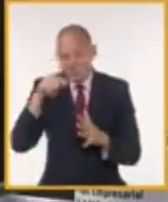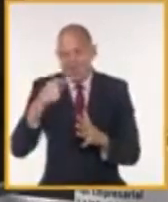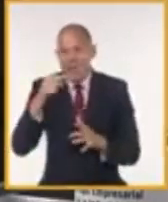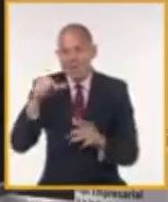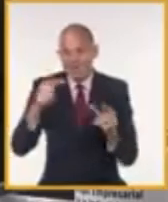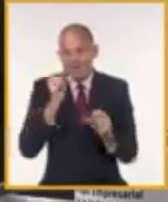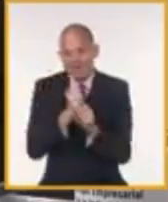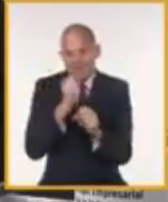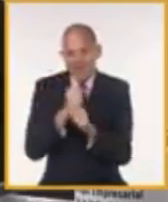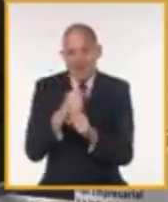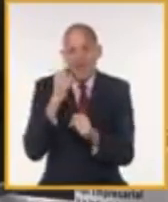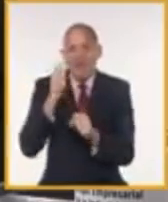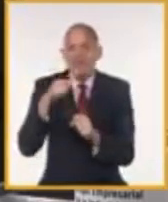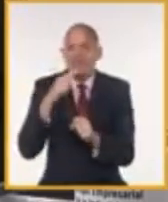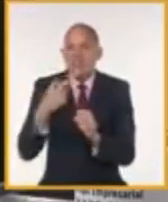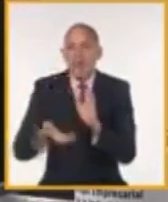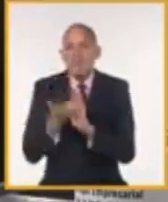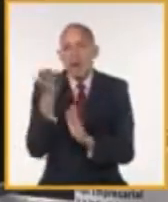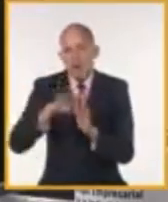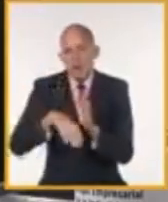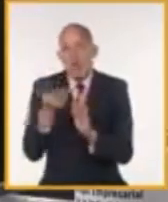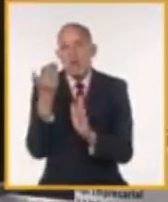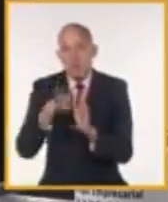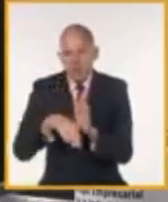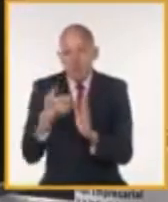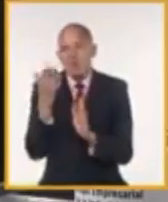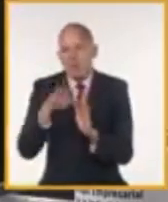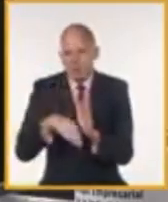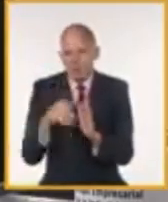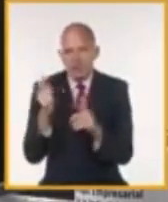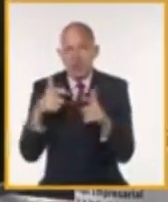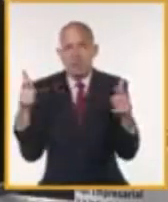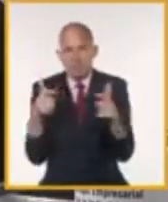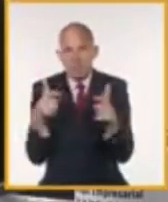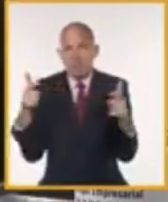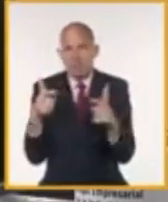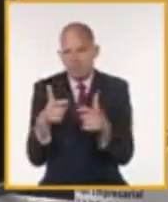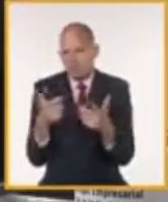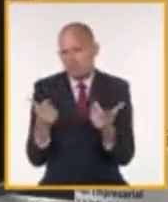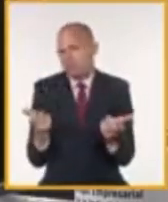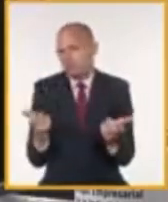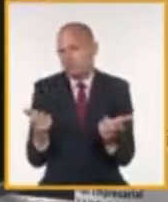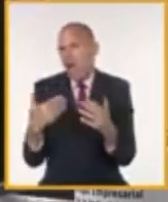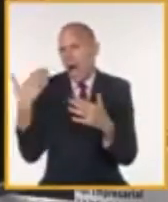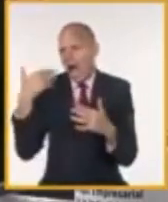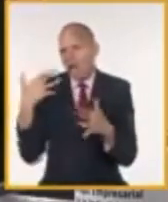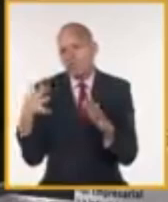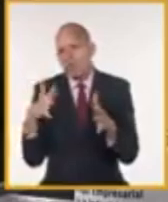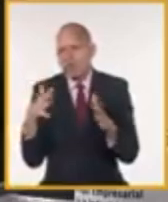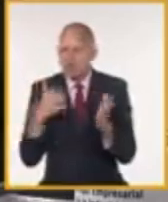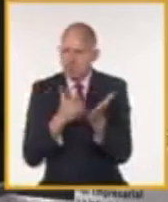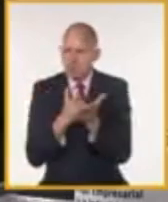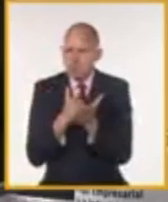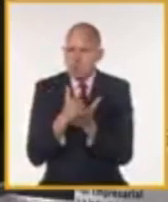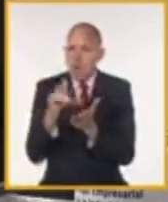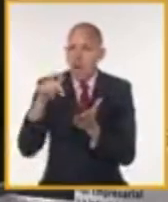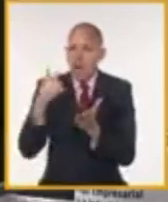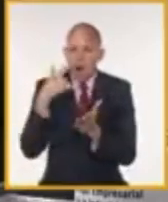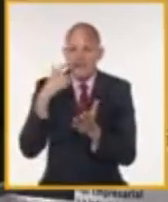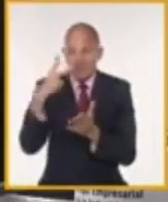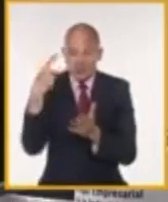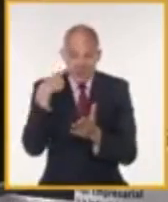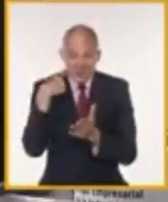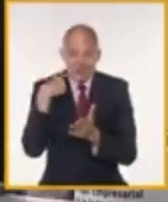problemática seria, pero sí necesita y amerita de la atención y el seguimiento. Es mayor que en otros momentos. Correcto, por parte de nuestro grupo empresarial, de